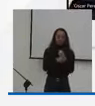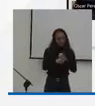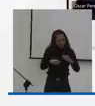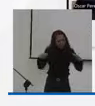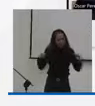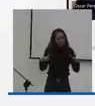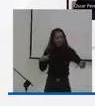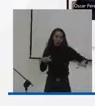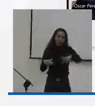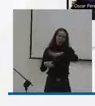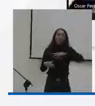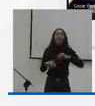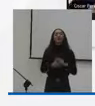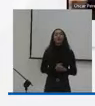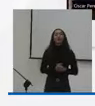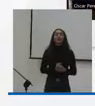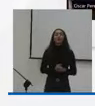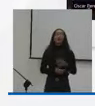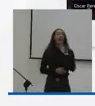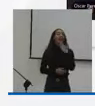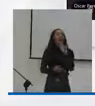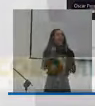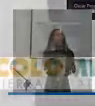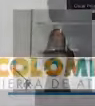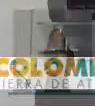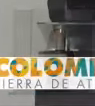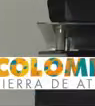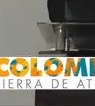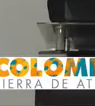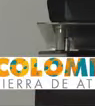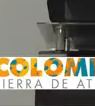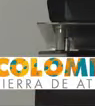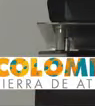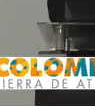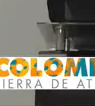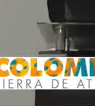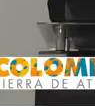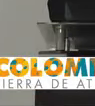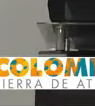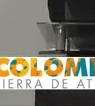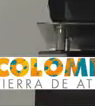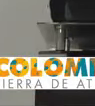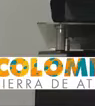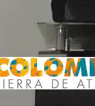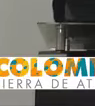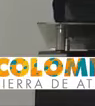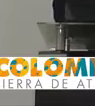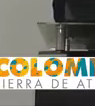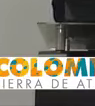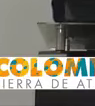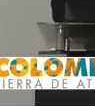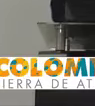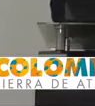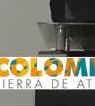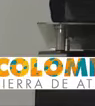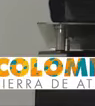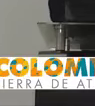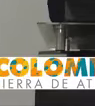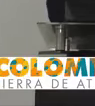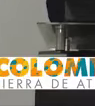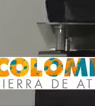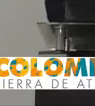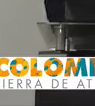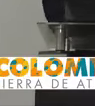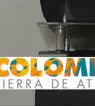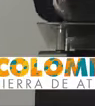Muchas gracias, doctor Paro de Ingusto, que nos acompaña en la tarde de hoy. Escuchamos ahora al doctor Esteban Quintero, que también nos acompaña en la tarde. Muy buenas tardes,